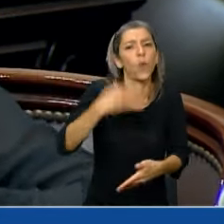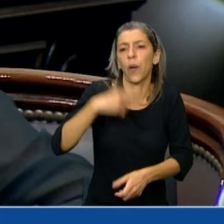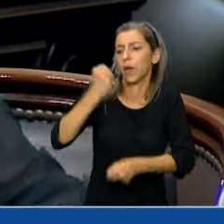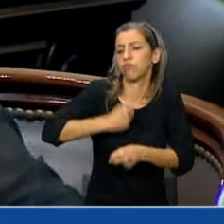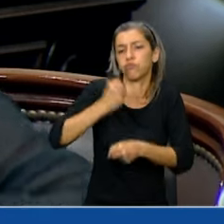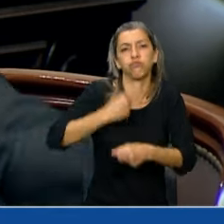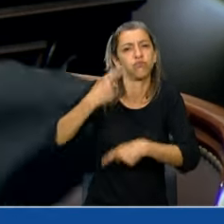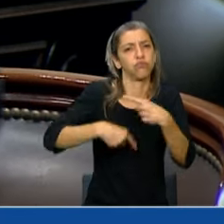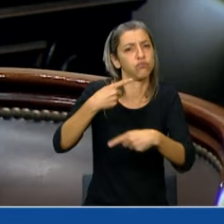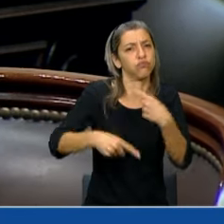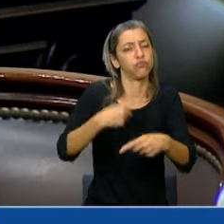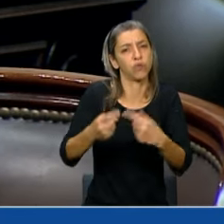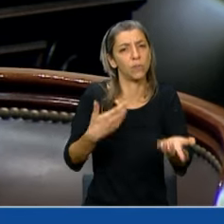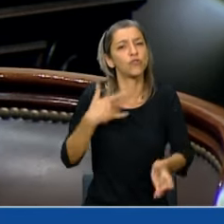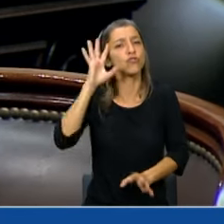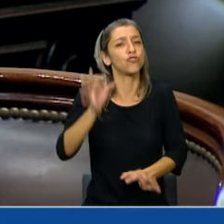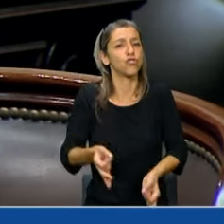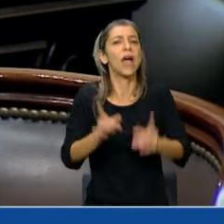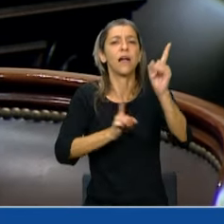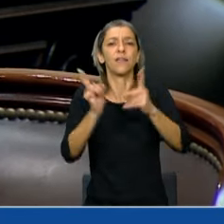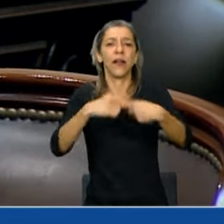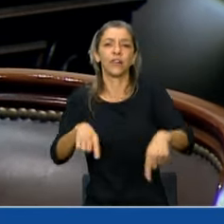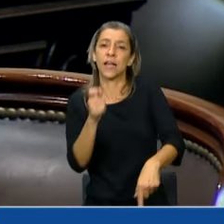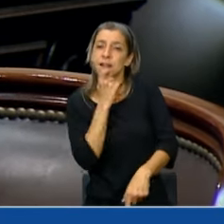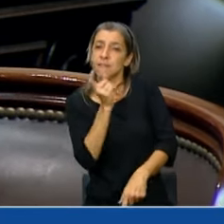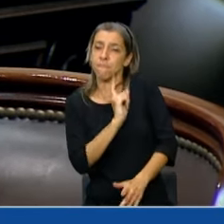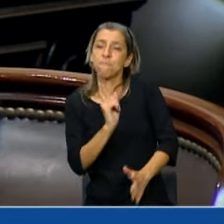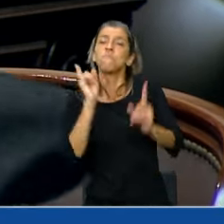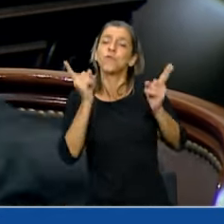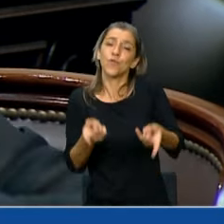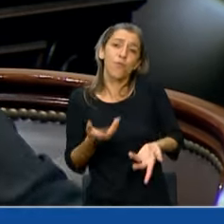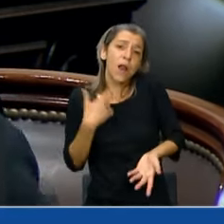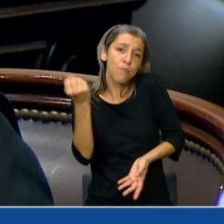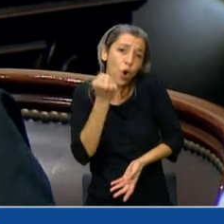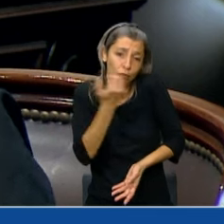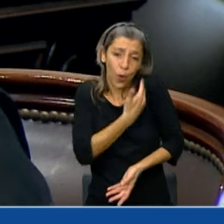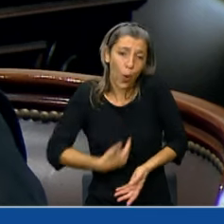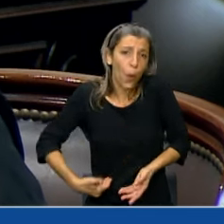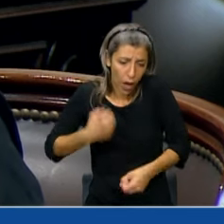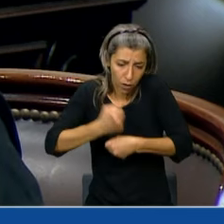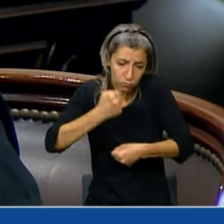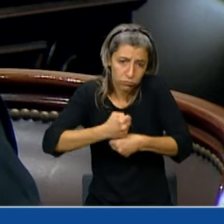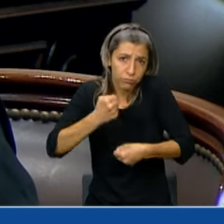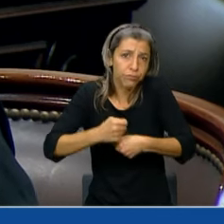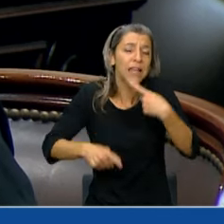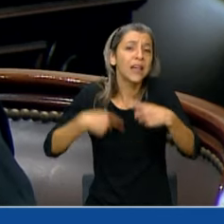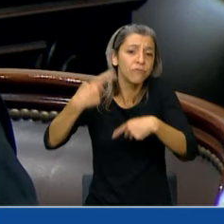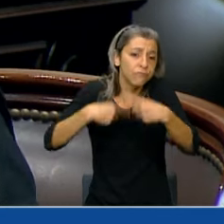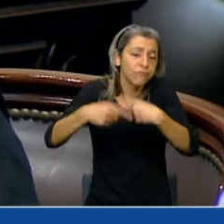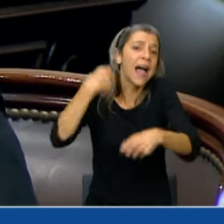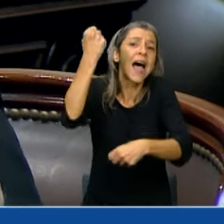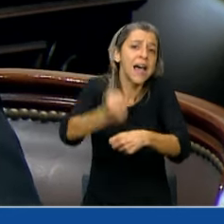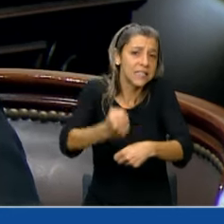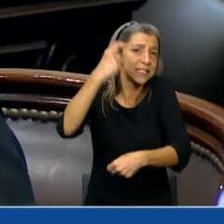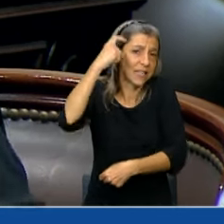de gobierno pero hasta el 10 de diciembre el gobierno tiene que gobernar las